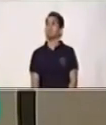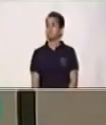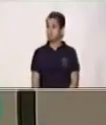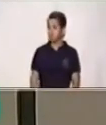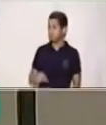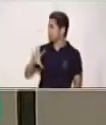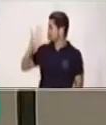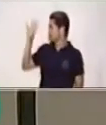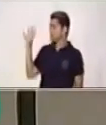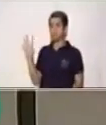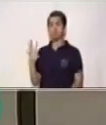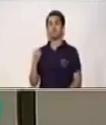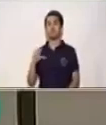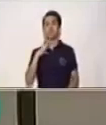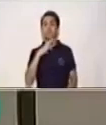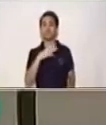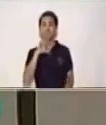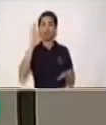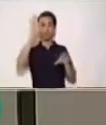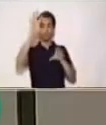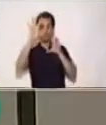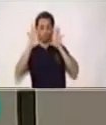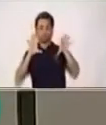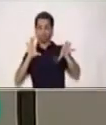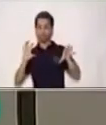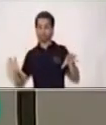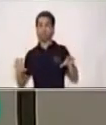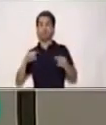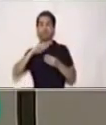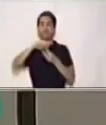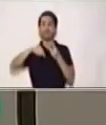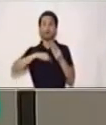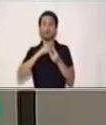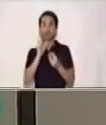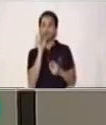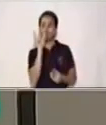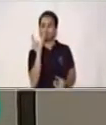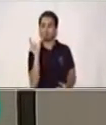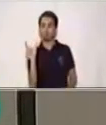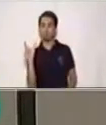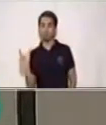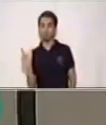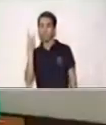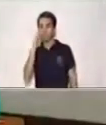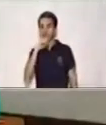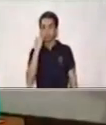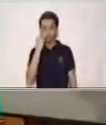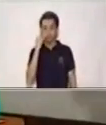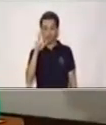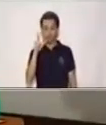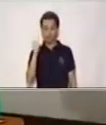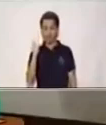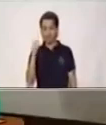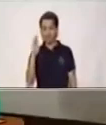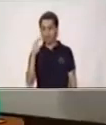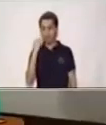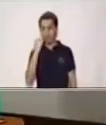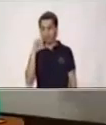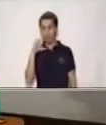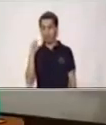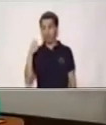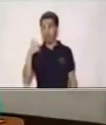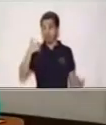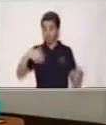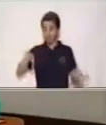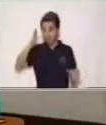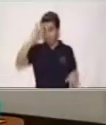¿Te das cuenta? De esta manera formamos lo que son las familias silábicas. Ya cuando aprendimos a formar las sílabas, entonces